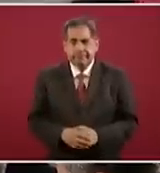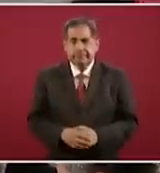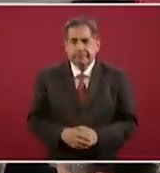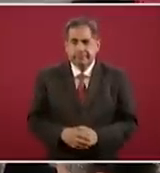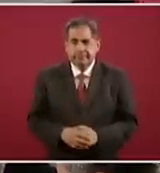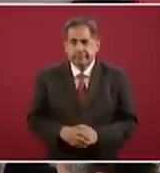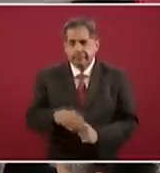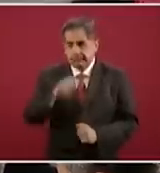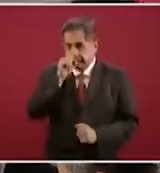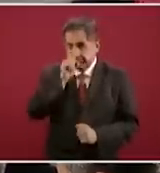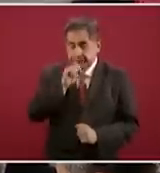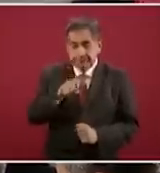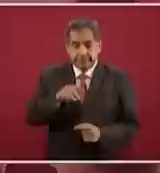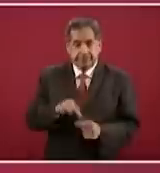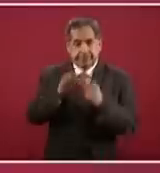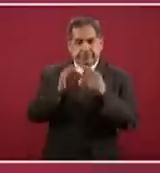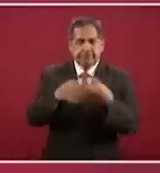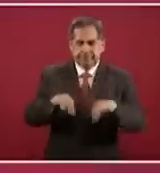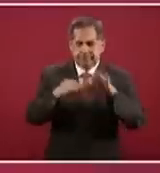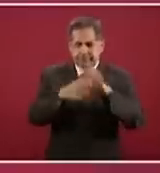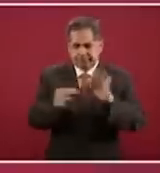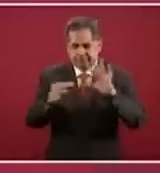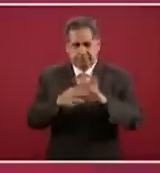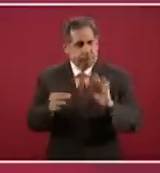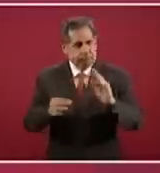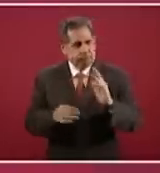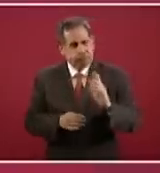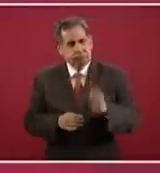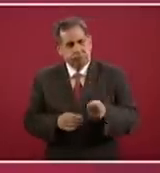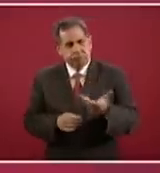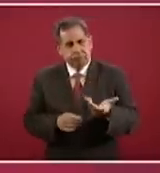Y destaco aquí que